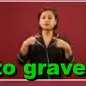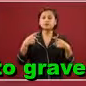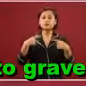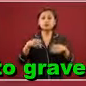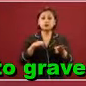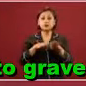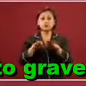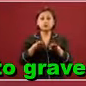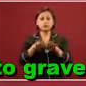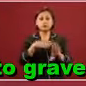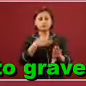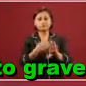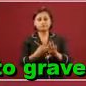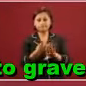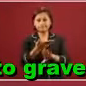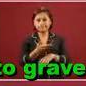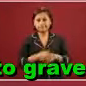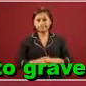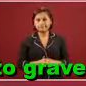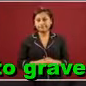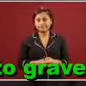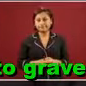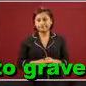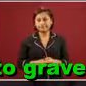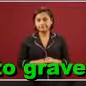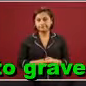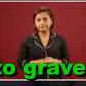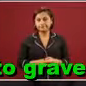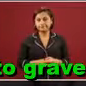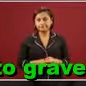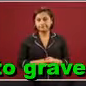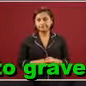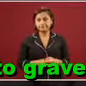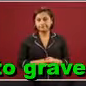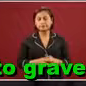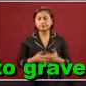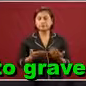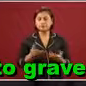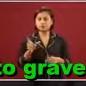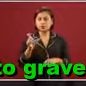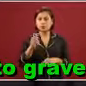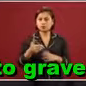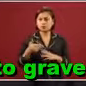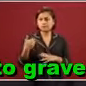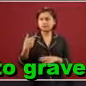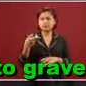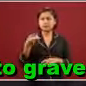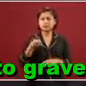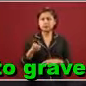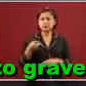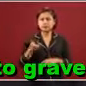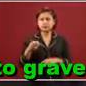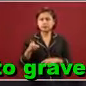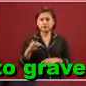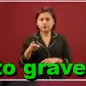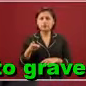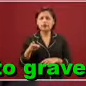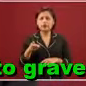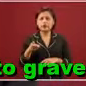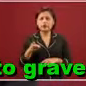Todo esto que vimos el fin de año, de que